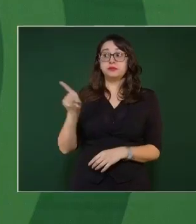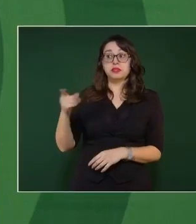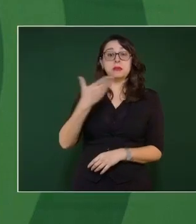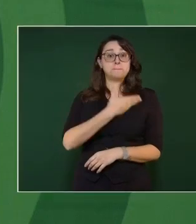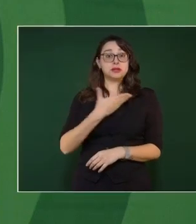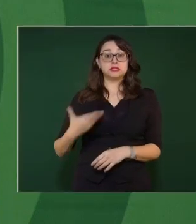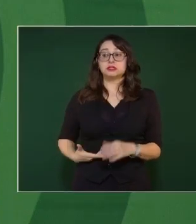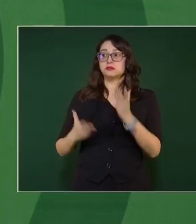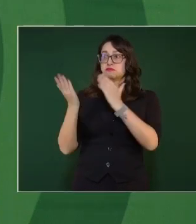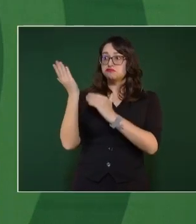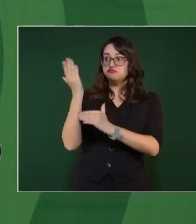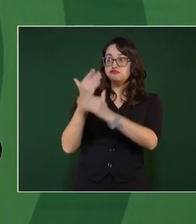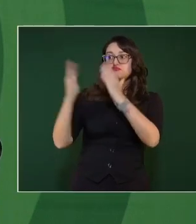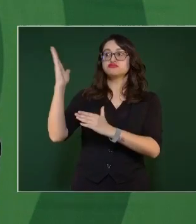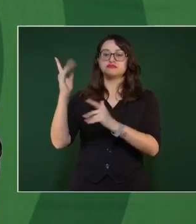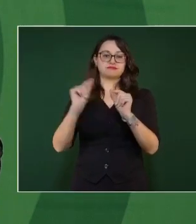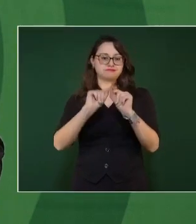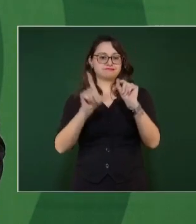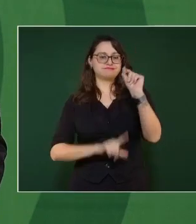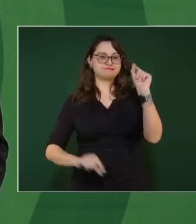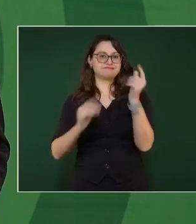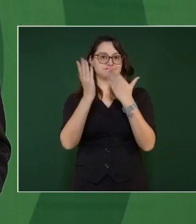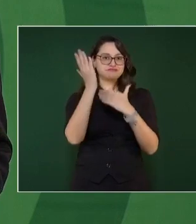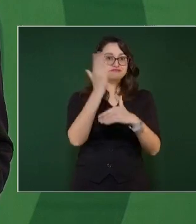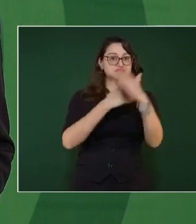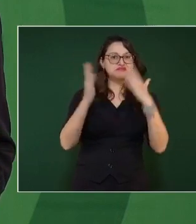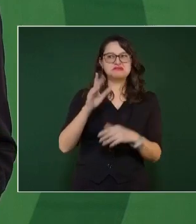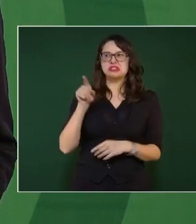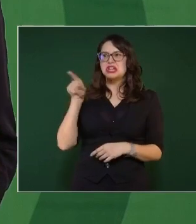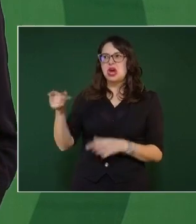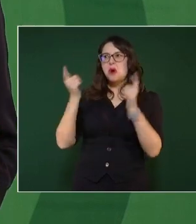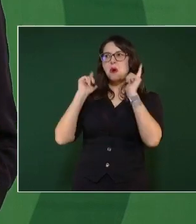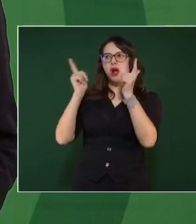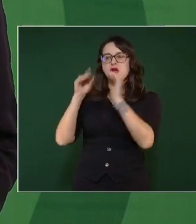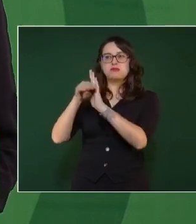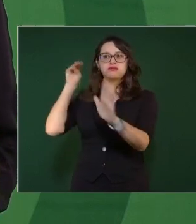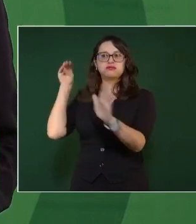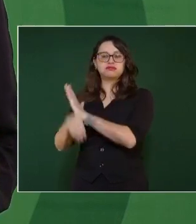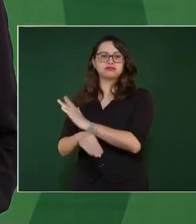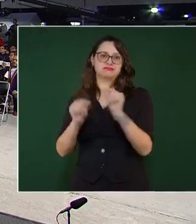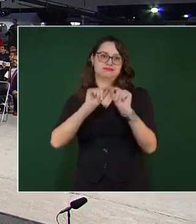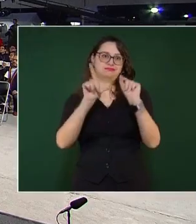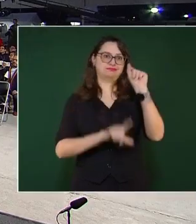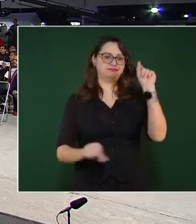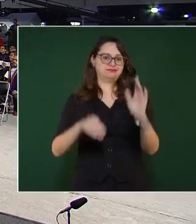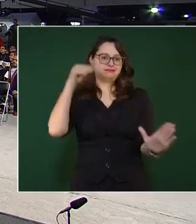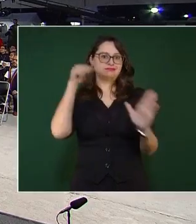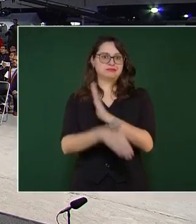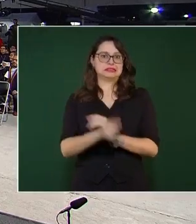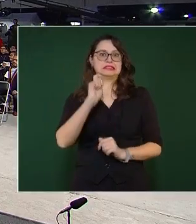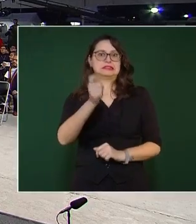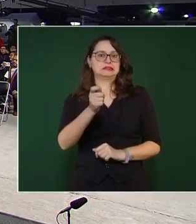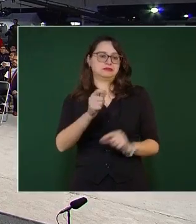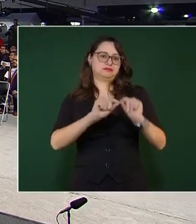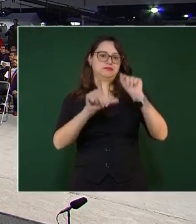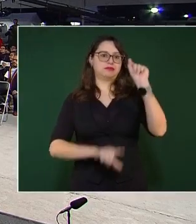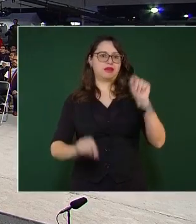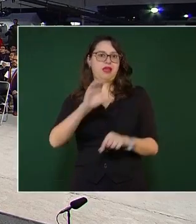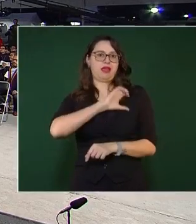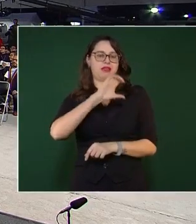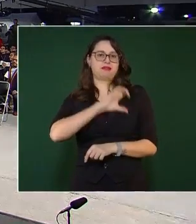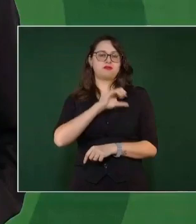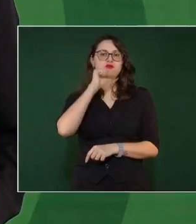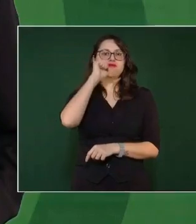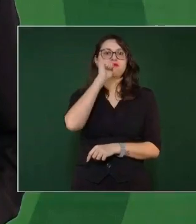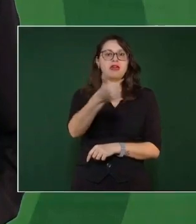aquel que no quiera a México quiere que al presidente le vaya mal, y aunque podamos tener diferentes visiones, los dos queremos lo